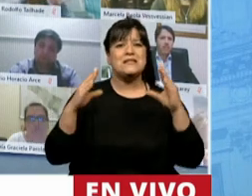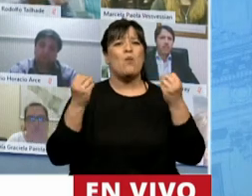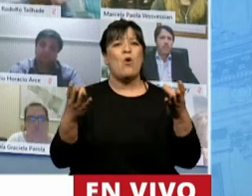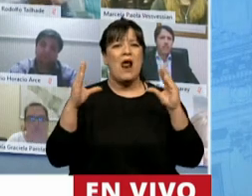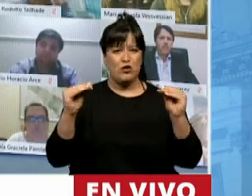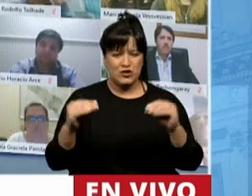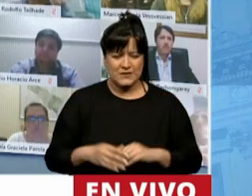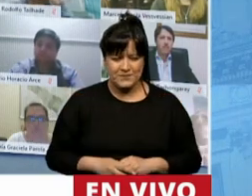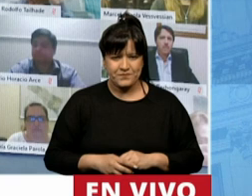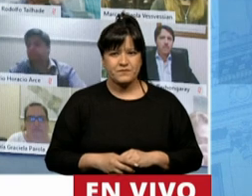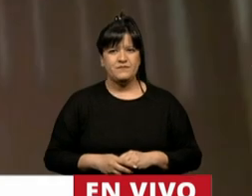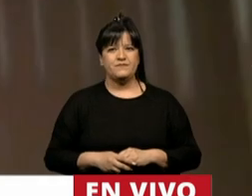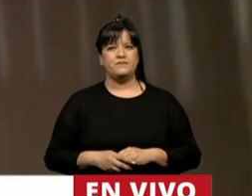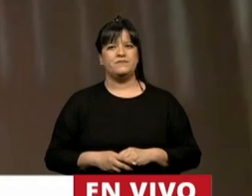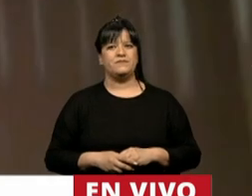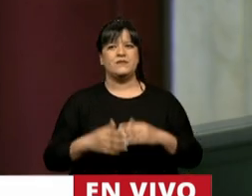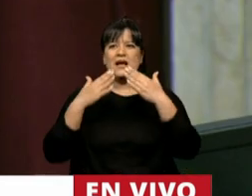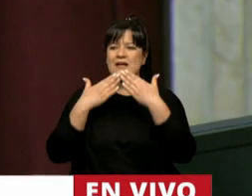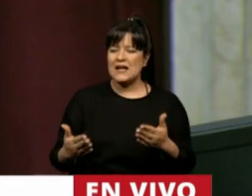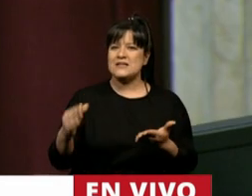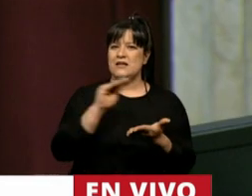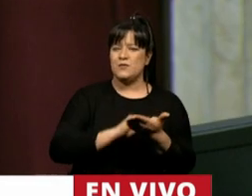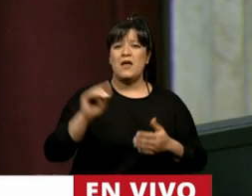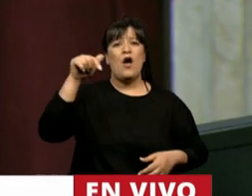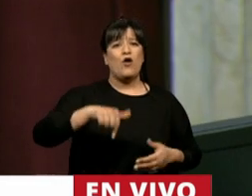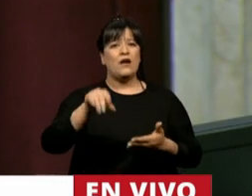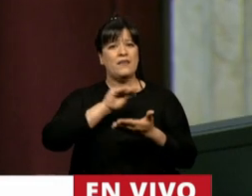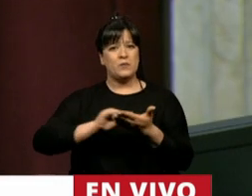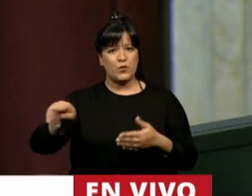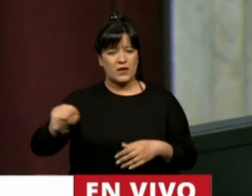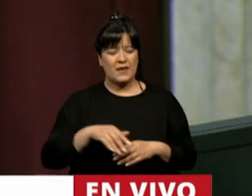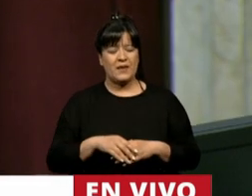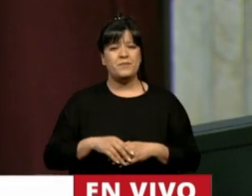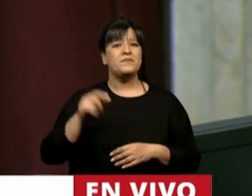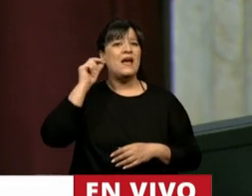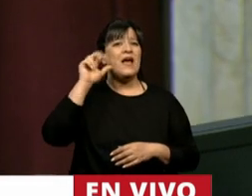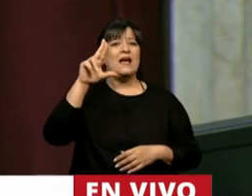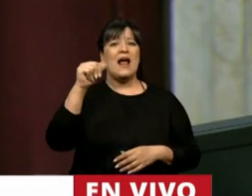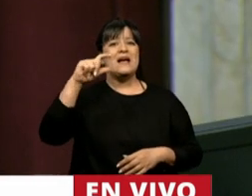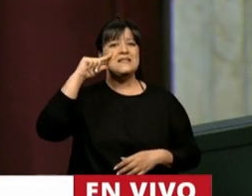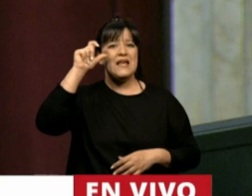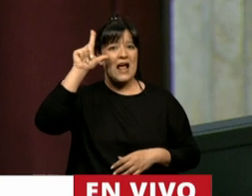noches Gracias diputada tiene la palabra la diputada Graciela